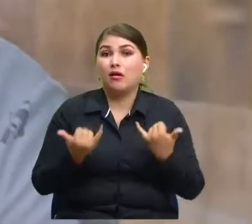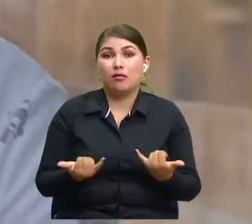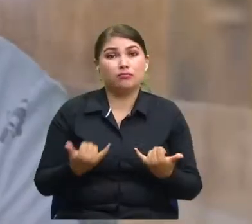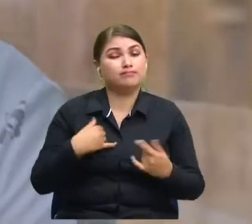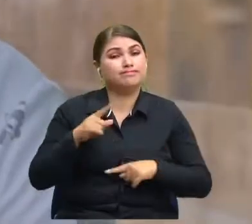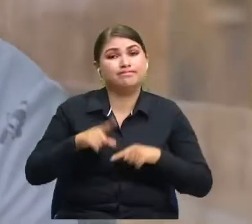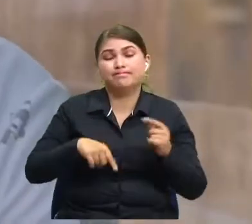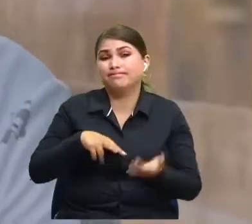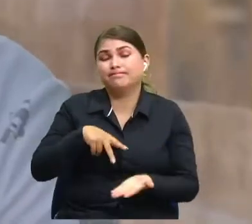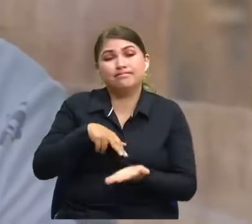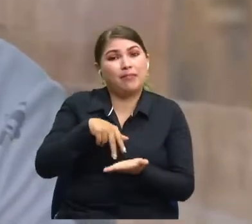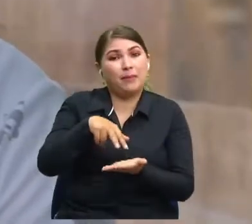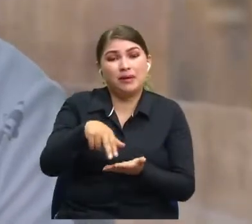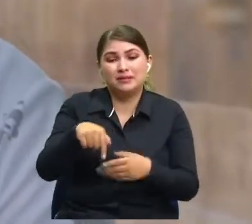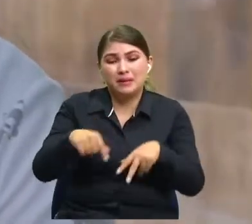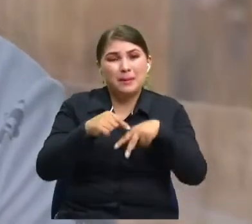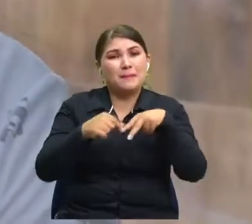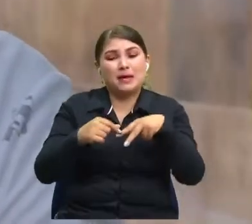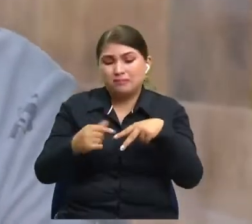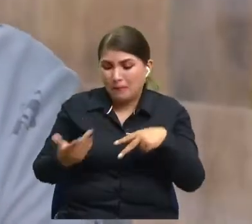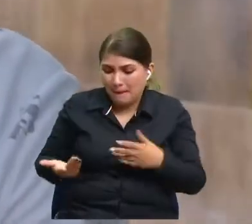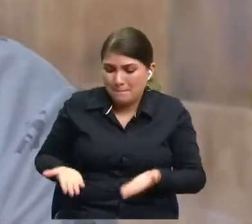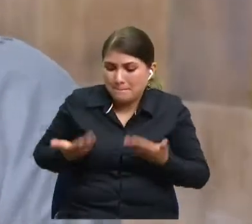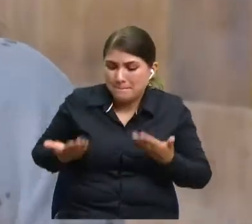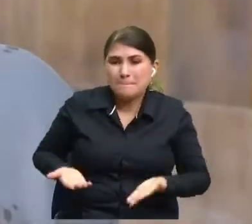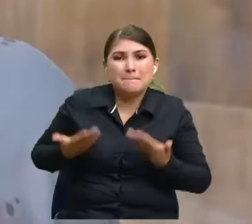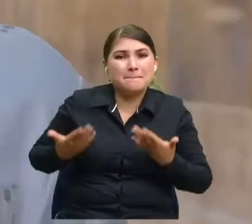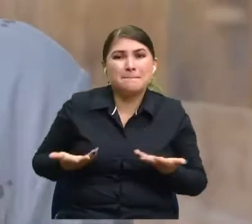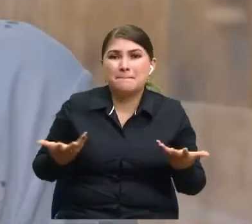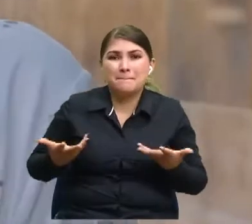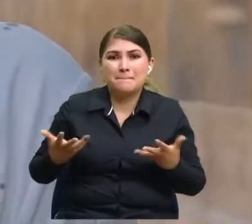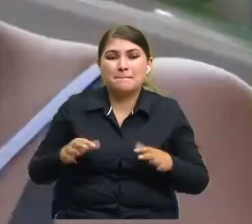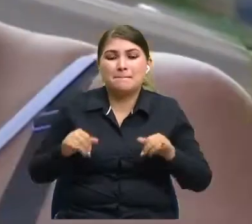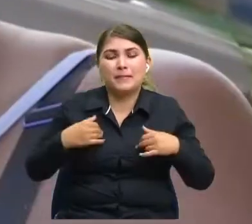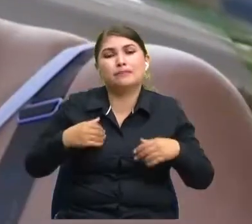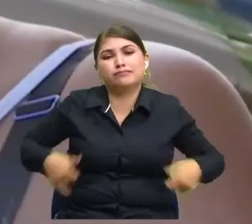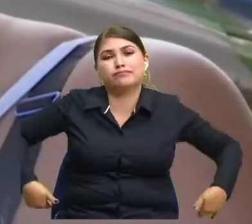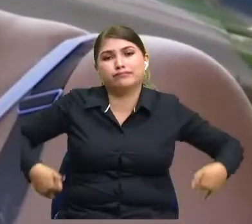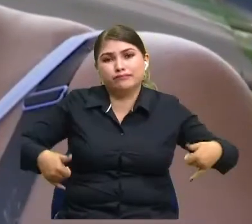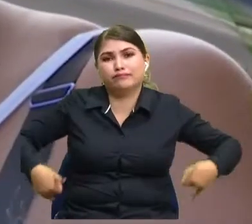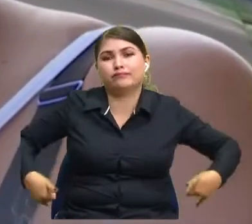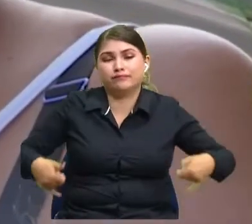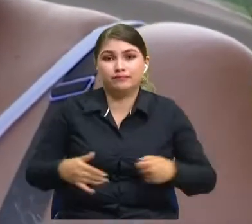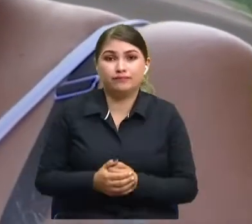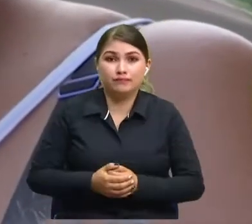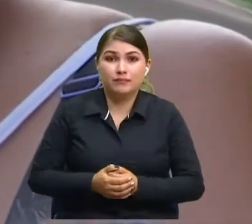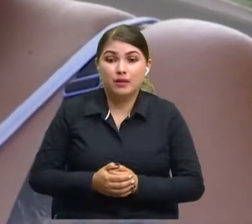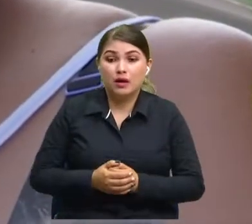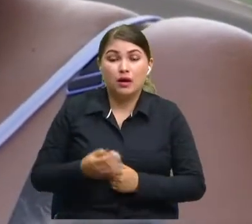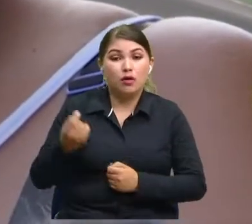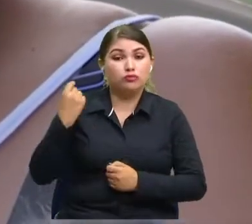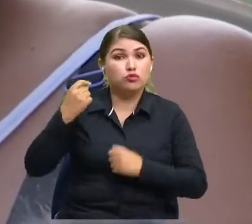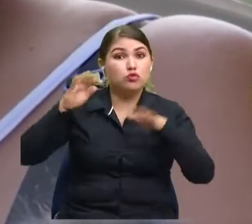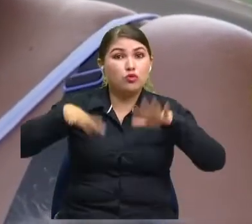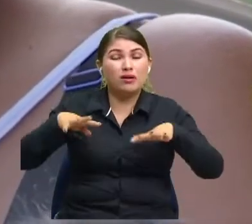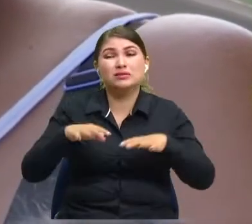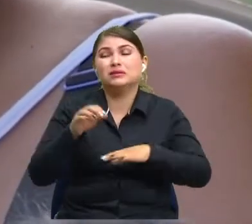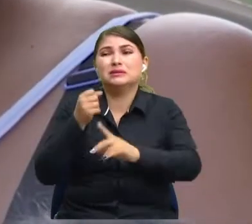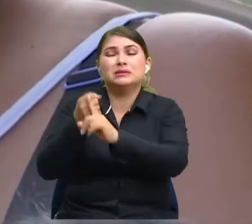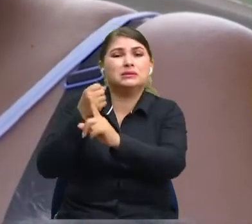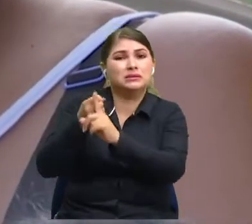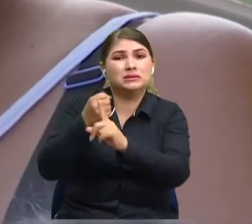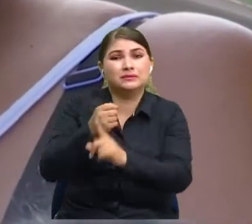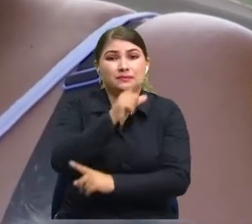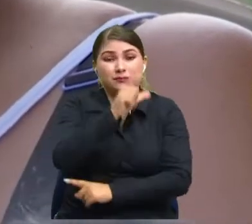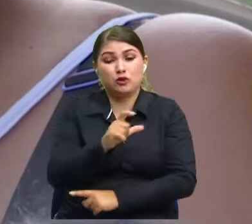puedo caminar porque la pierna no me responde. Me movilizo en silla de ruedas. Desde hace 9 meses, con desespero,